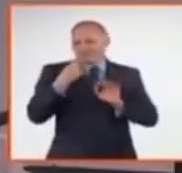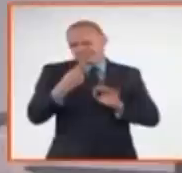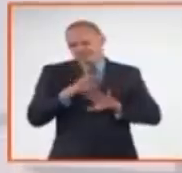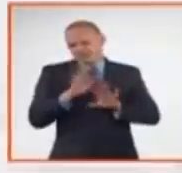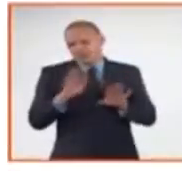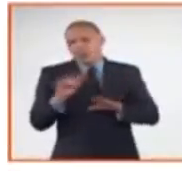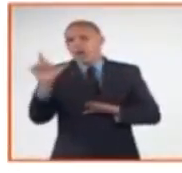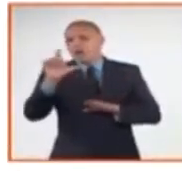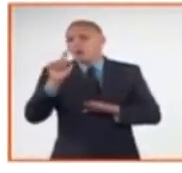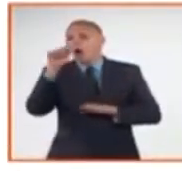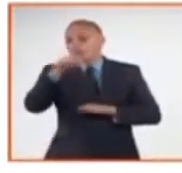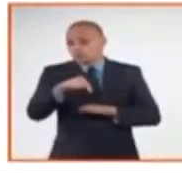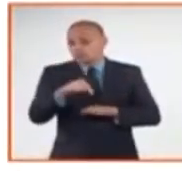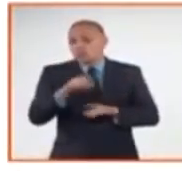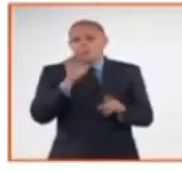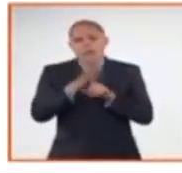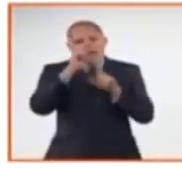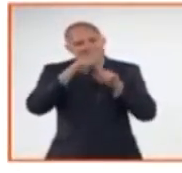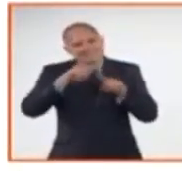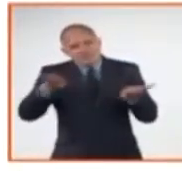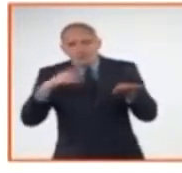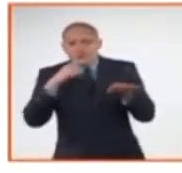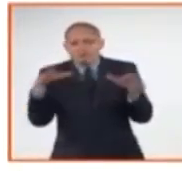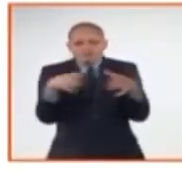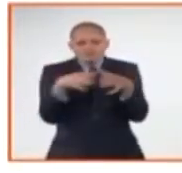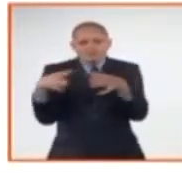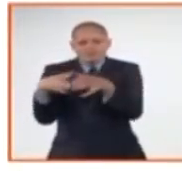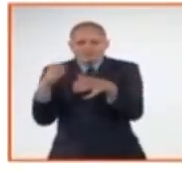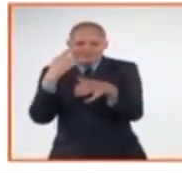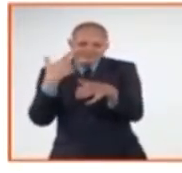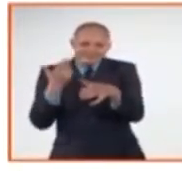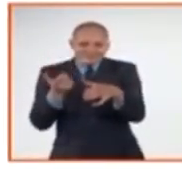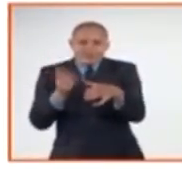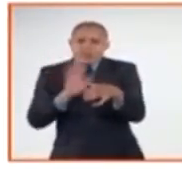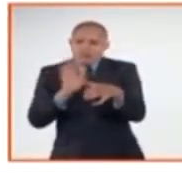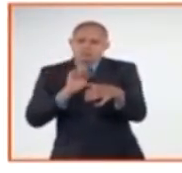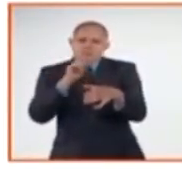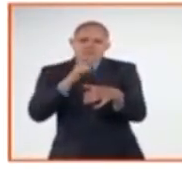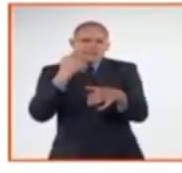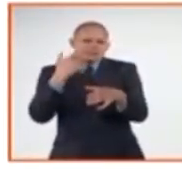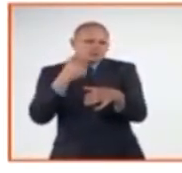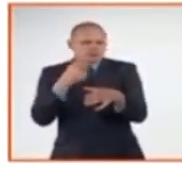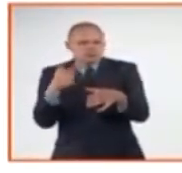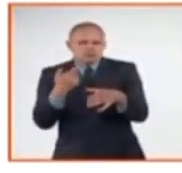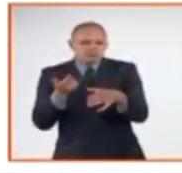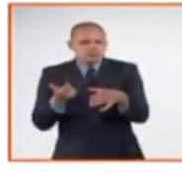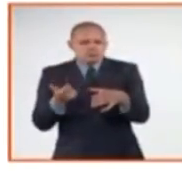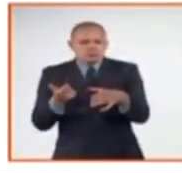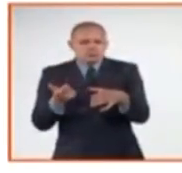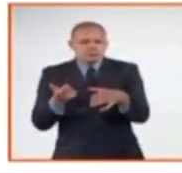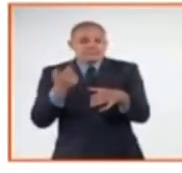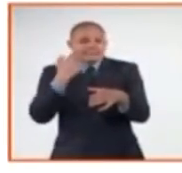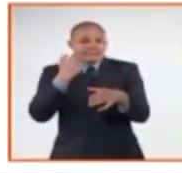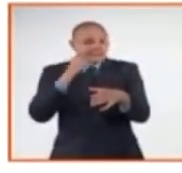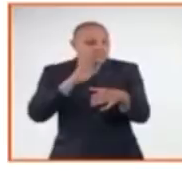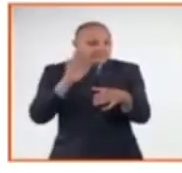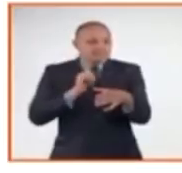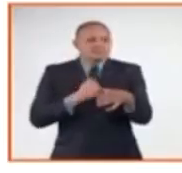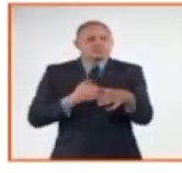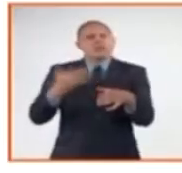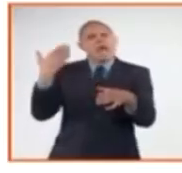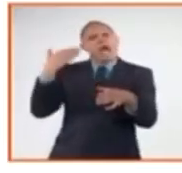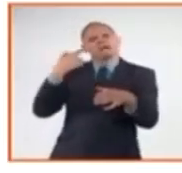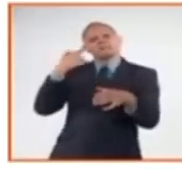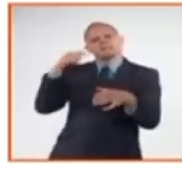nosotros estamos evaluando dos concentraciones lo que le llamamos nosotros dos fortalezas sea la vacuna en adultos tiene 50 microgramos